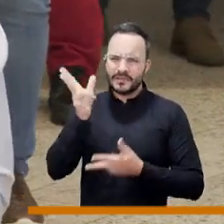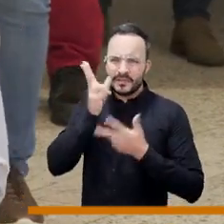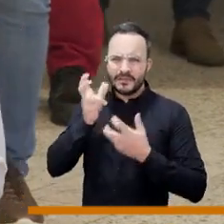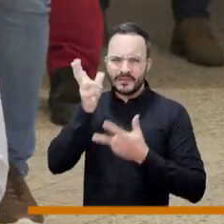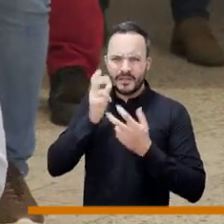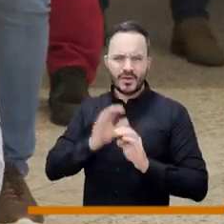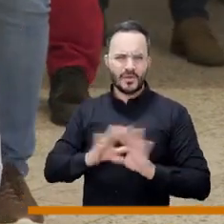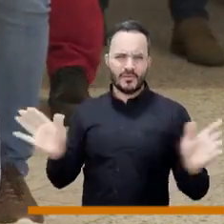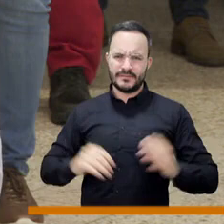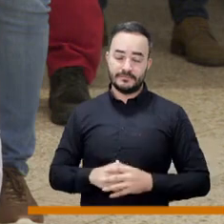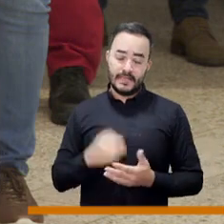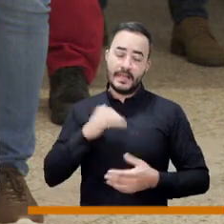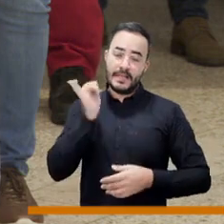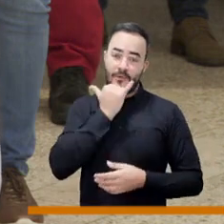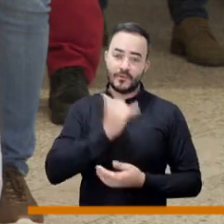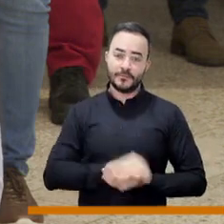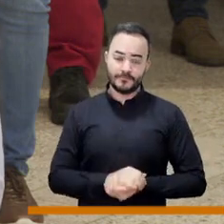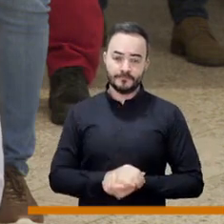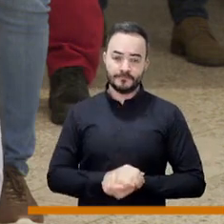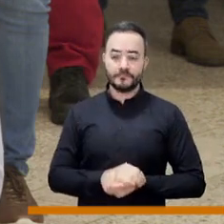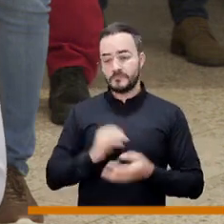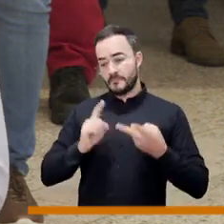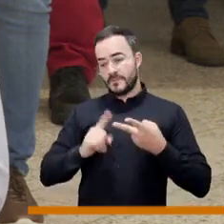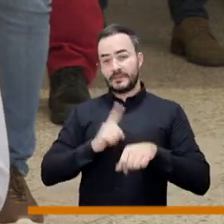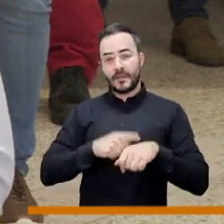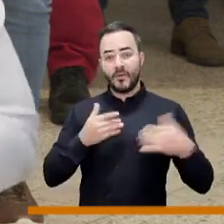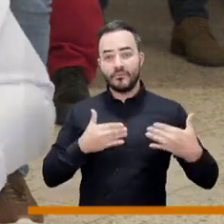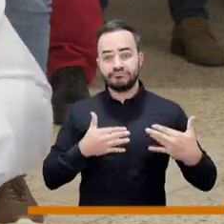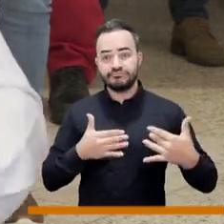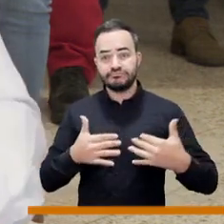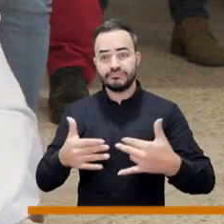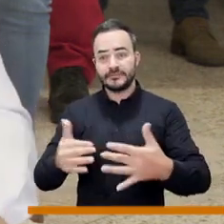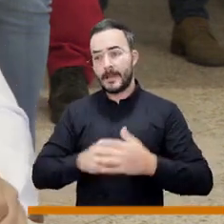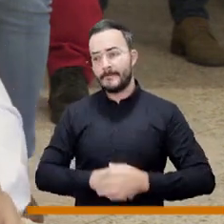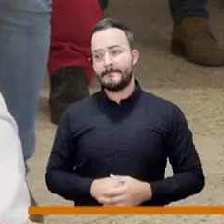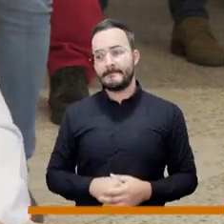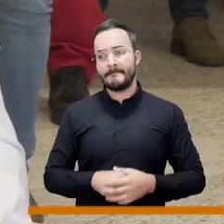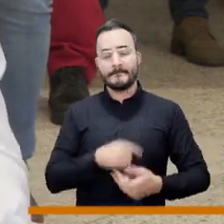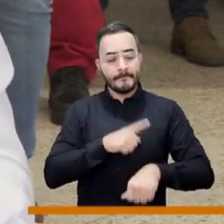de este acuerdo, era simplemente escuchar las partes. También